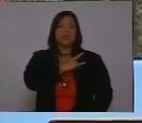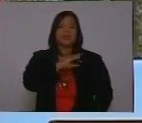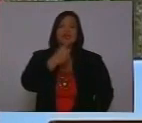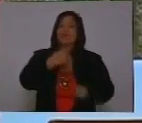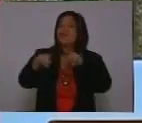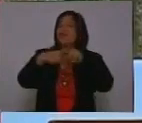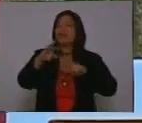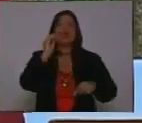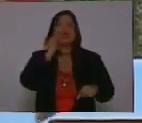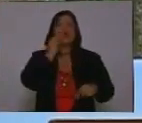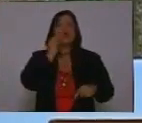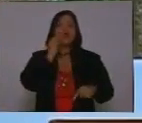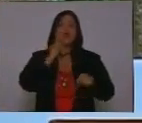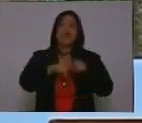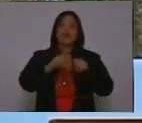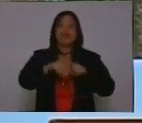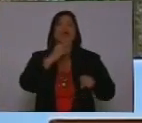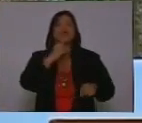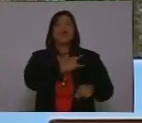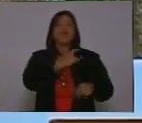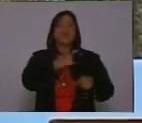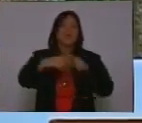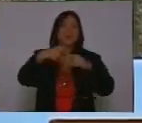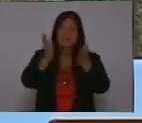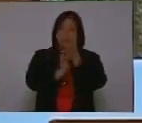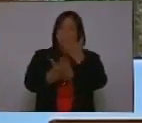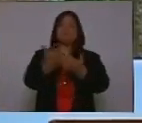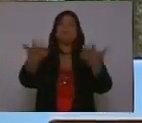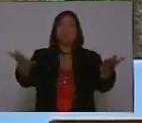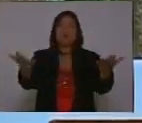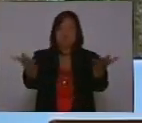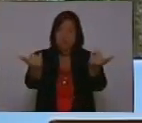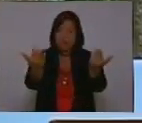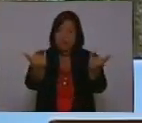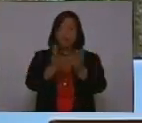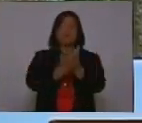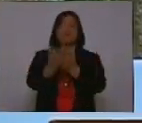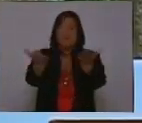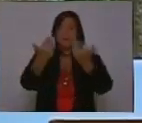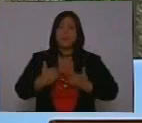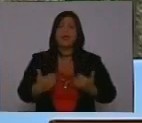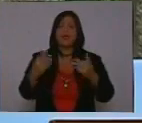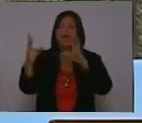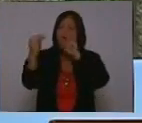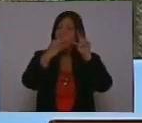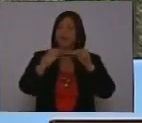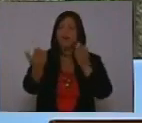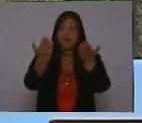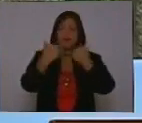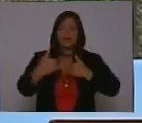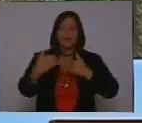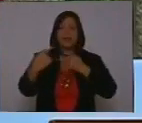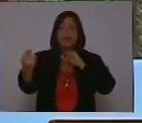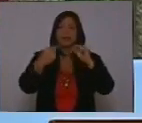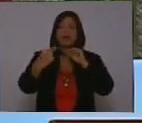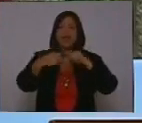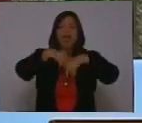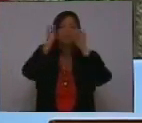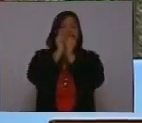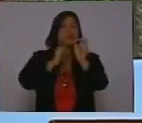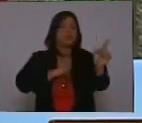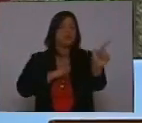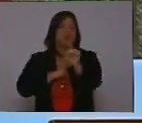universidades tradicionales, le abrimos nuestras manos para el debate, para que vengan aquí, no a la